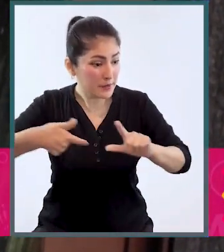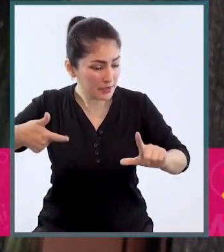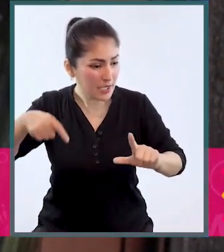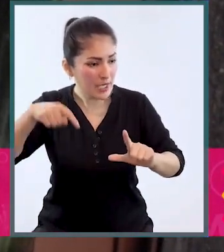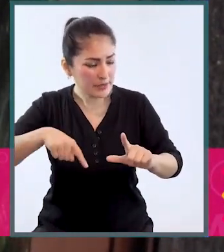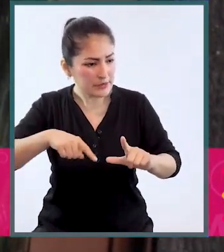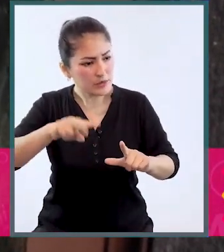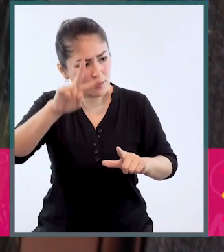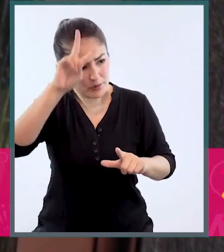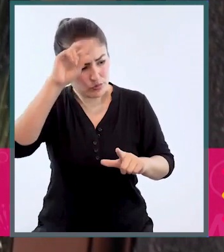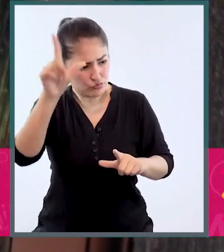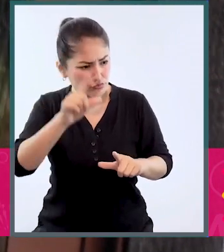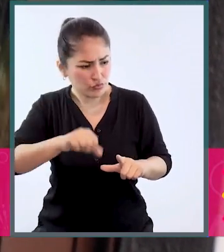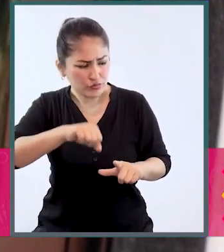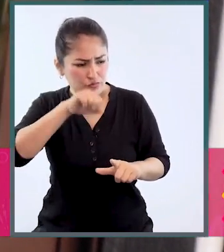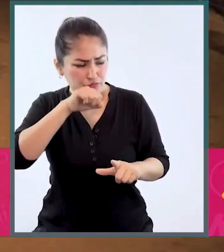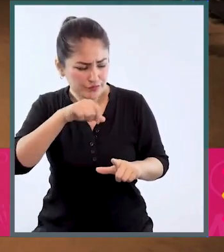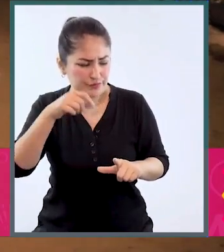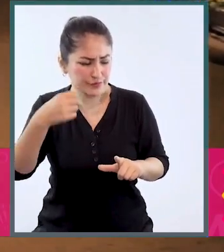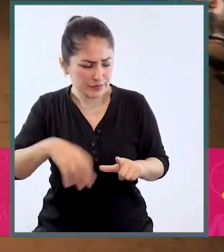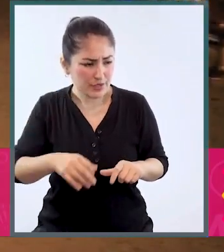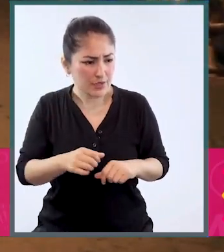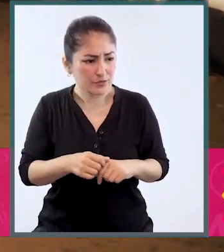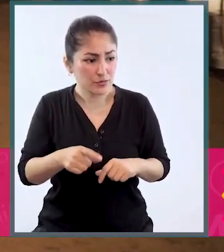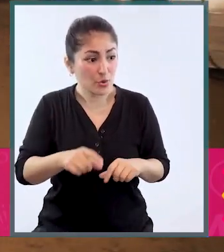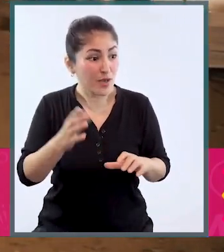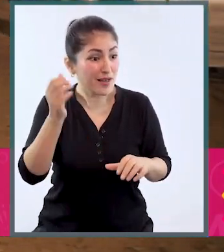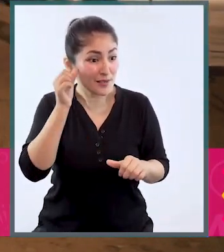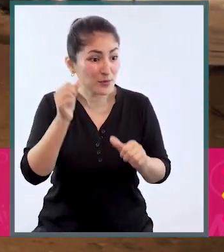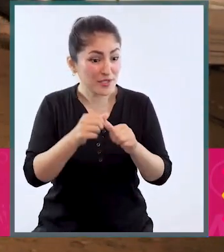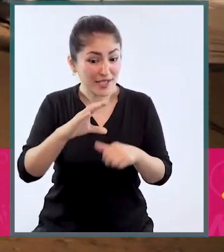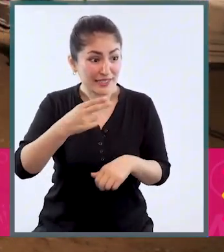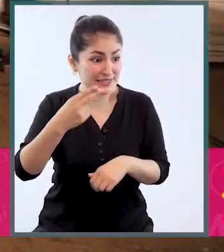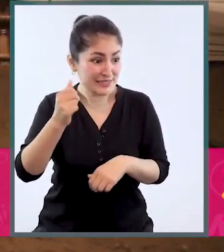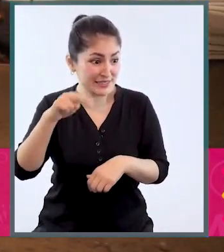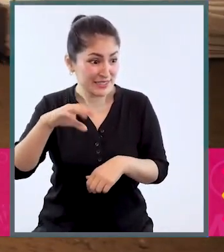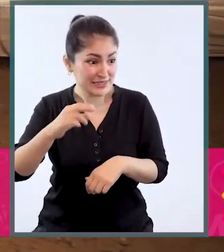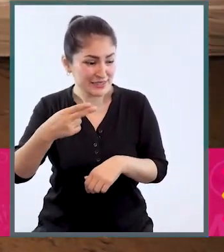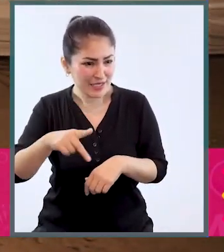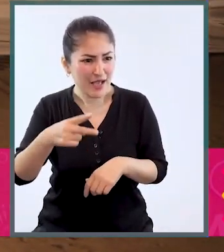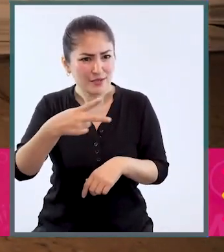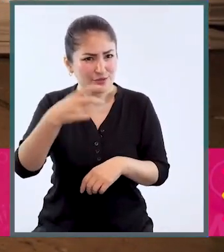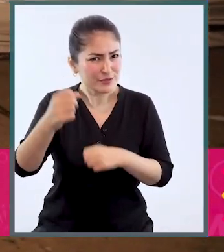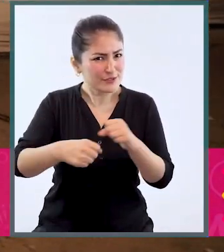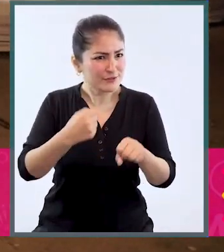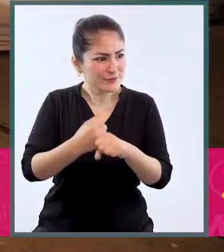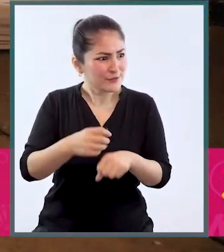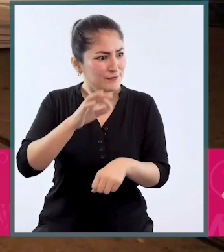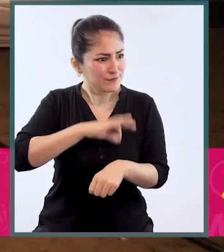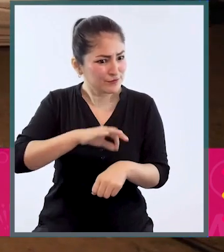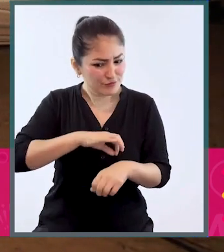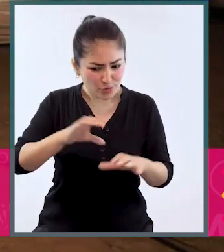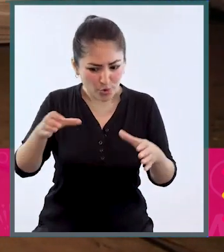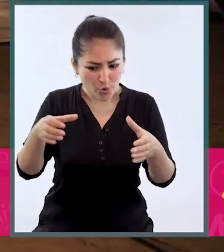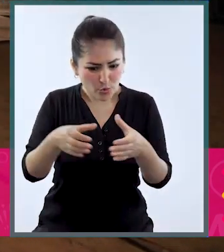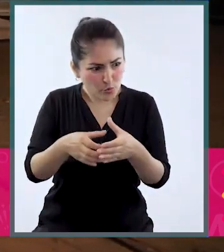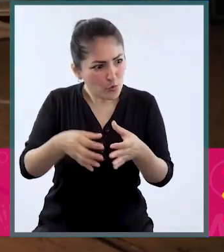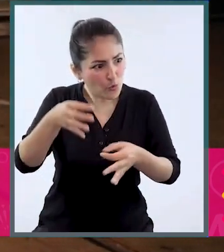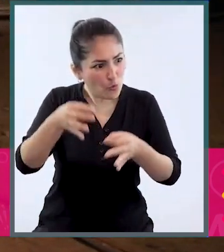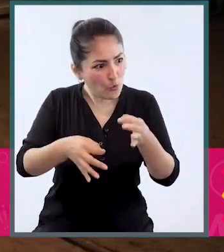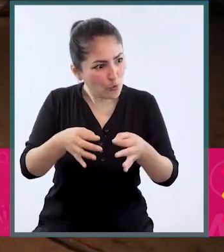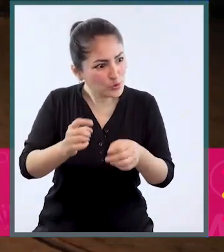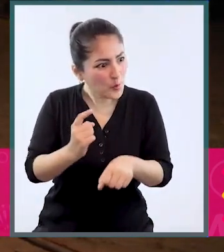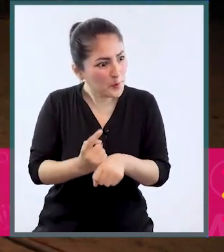como Patrimonio de la Nación. Estamos desde la Majestuosidad de Chan Chan celebrando este bicentenario de la Corte, que se convierte en